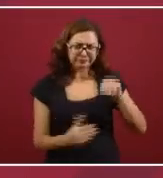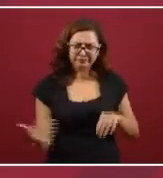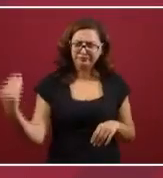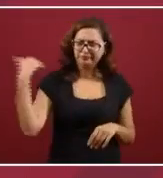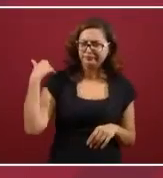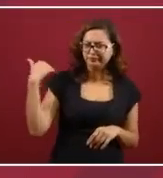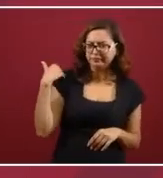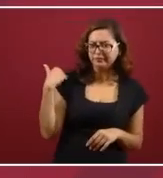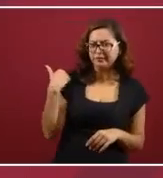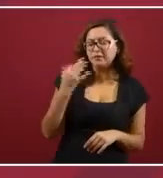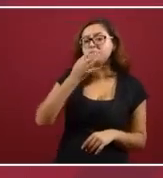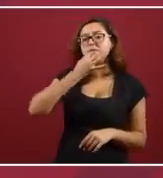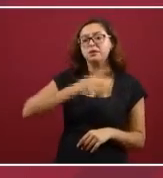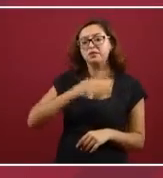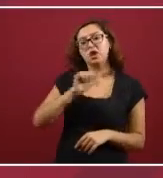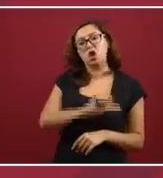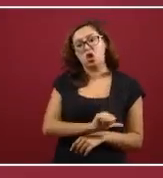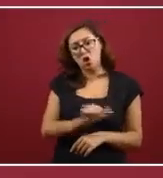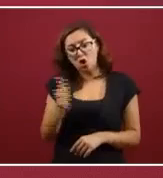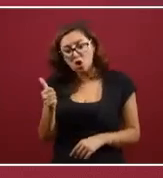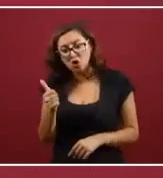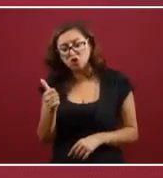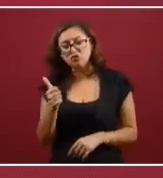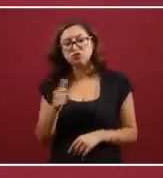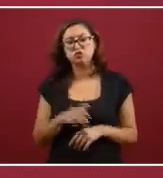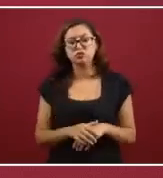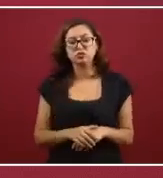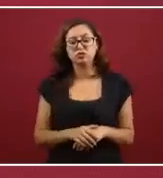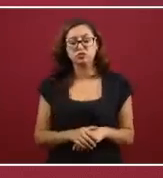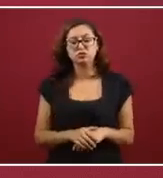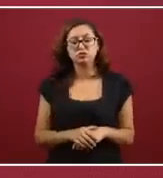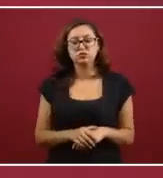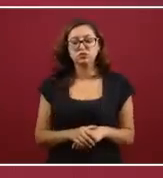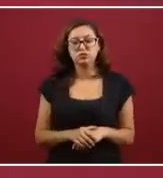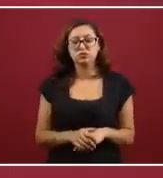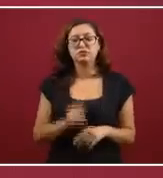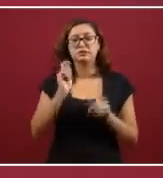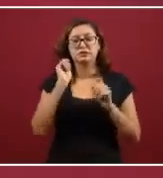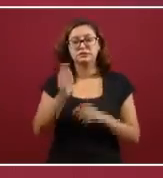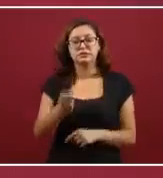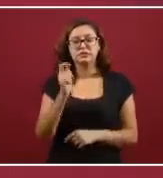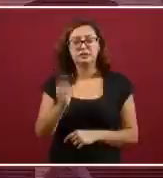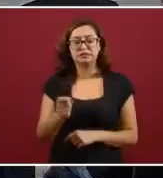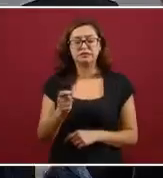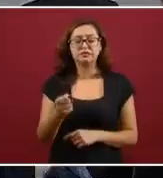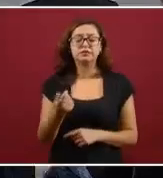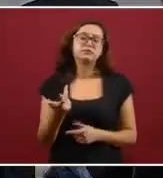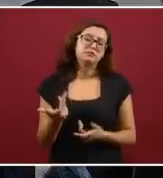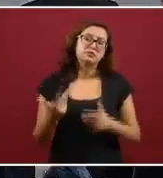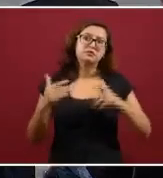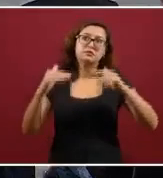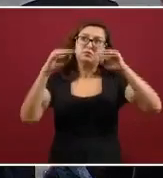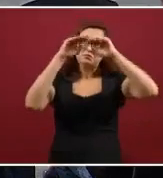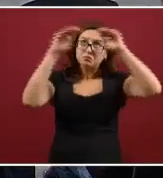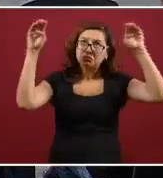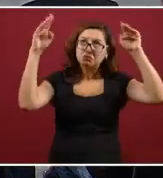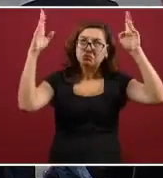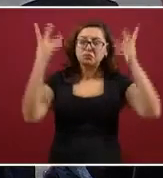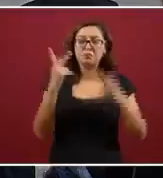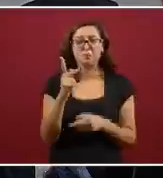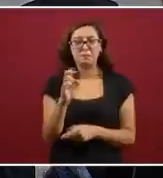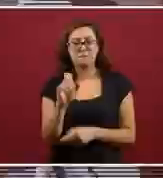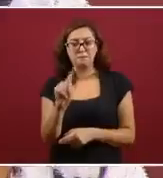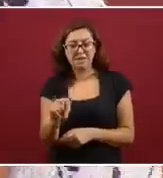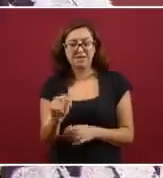inicio de investigación. Ahora se trata de los techos de PET, los techos láminas de PET.